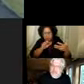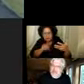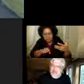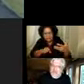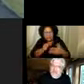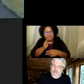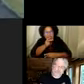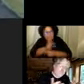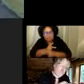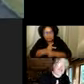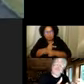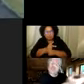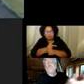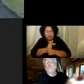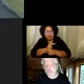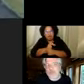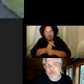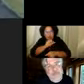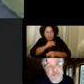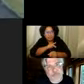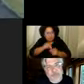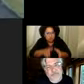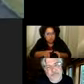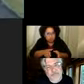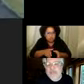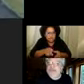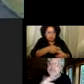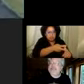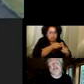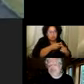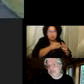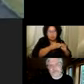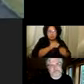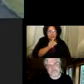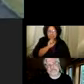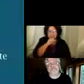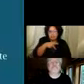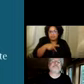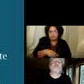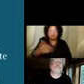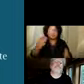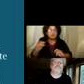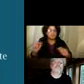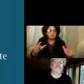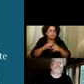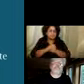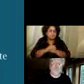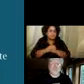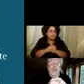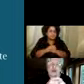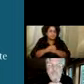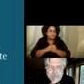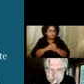Y eso son las cosas que nosotros, como proveedores de servicios profesionales, pueden ayudarnos a retener